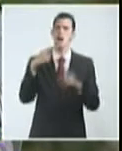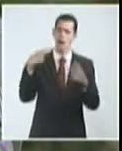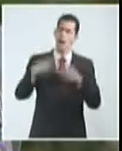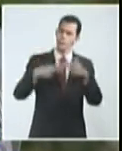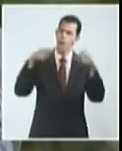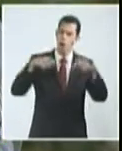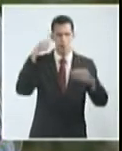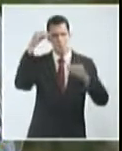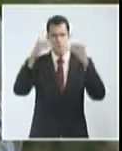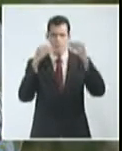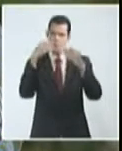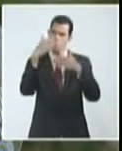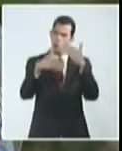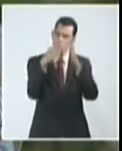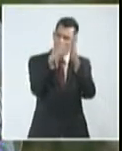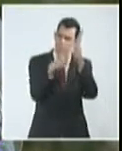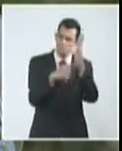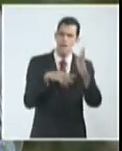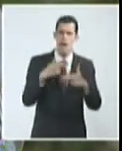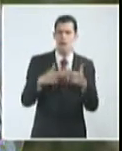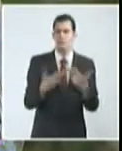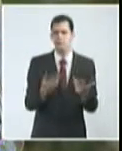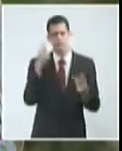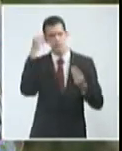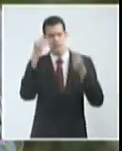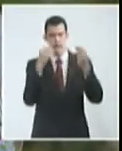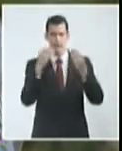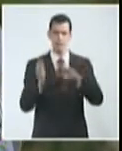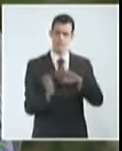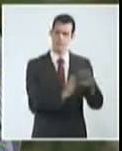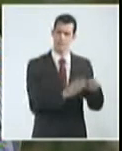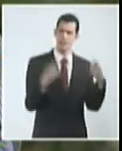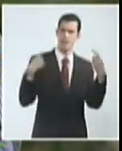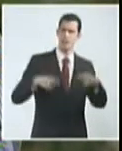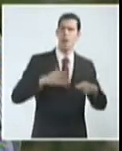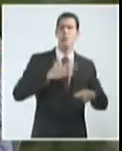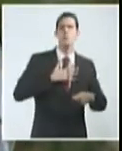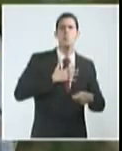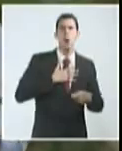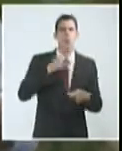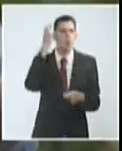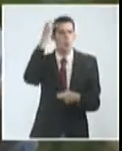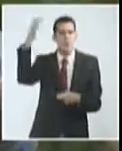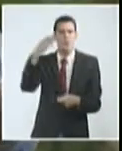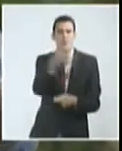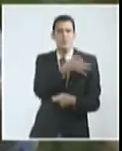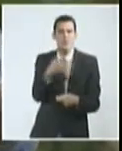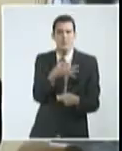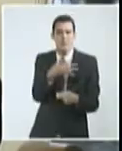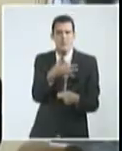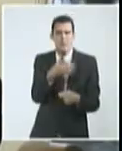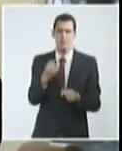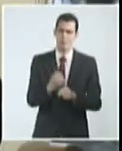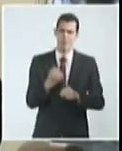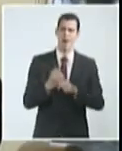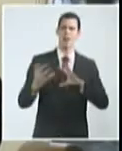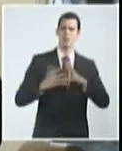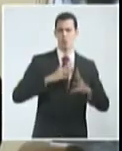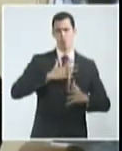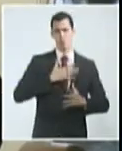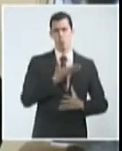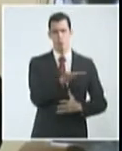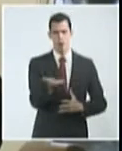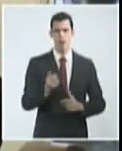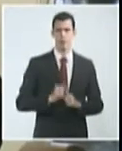puedan ejercer la autonomía de gobierno que les reconoce la Constitución. Tenemos también que darle un nuevo enfoque a